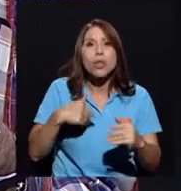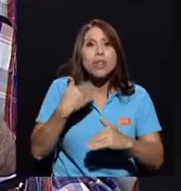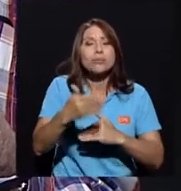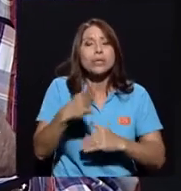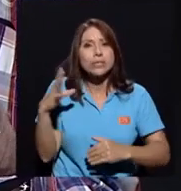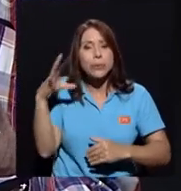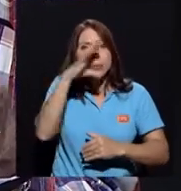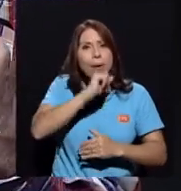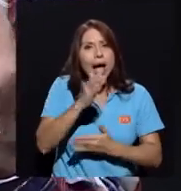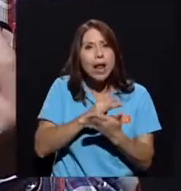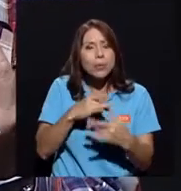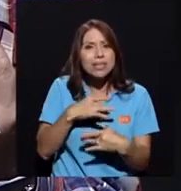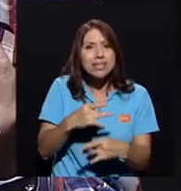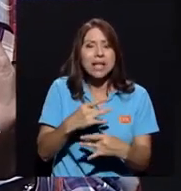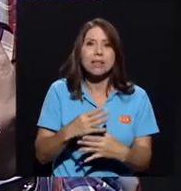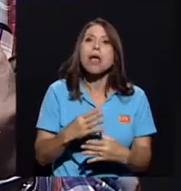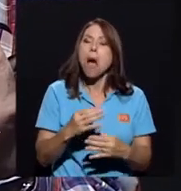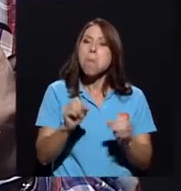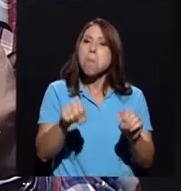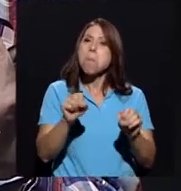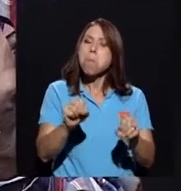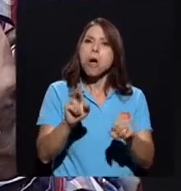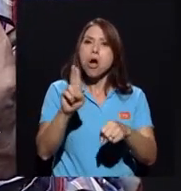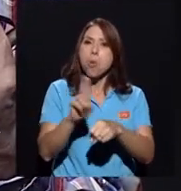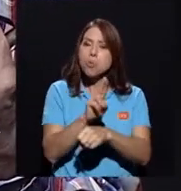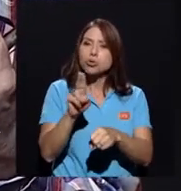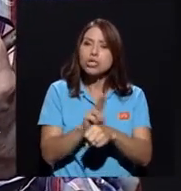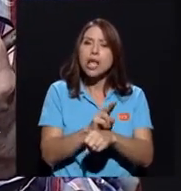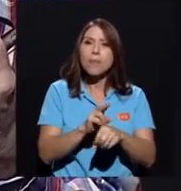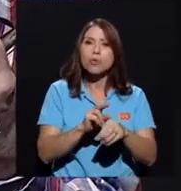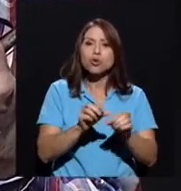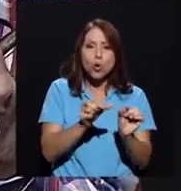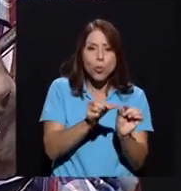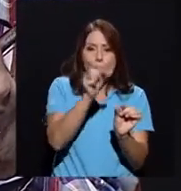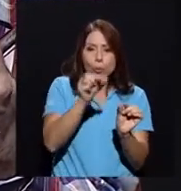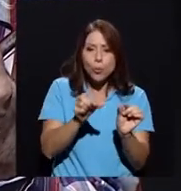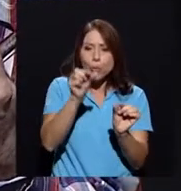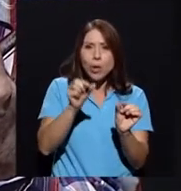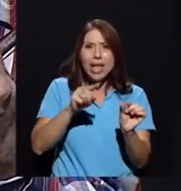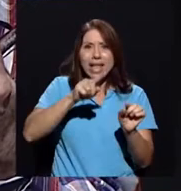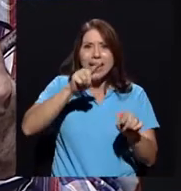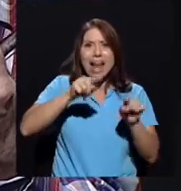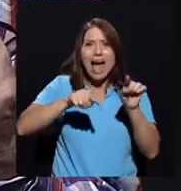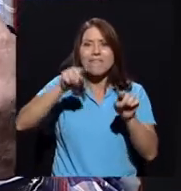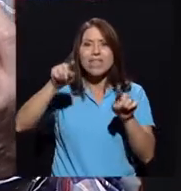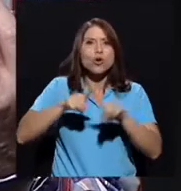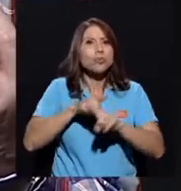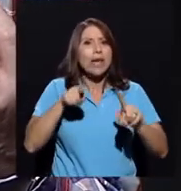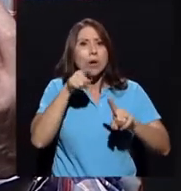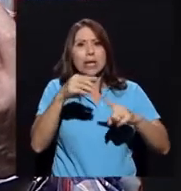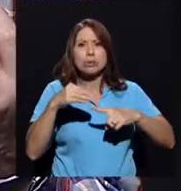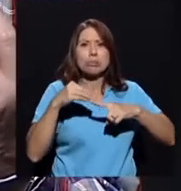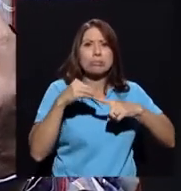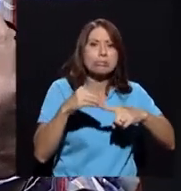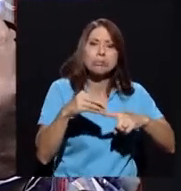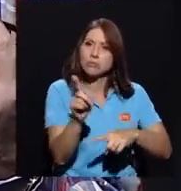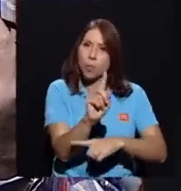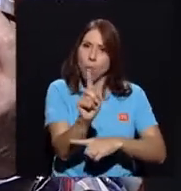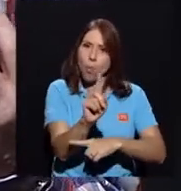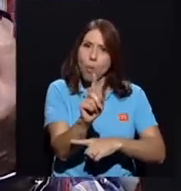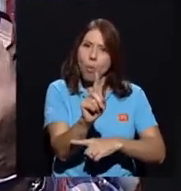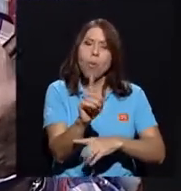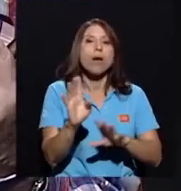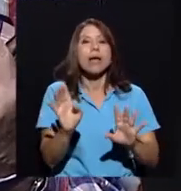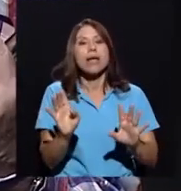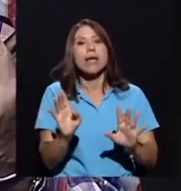que es usemos los gráficos pero no apartamos de los gráficos lleguemos al gráfico yo